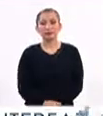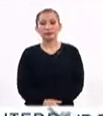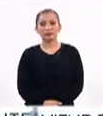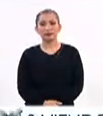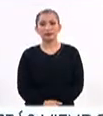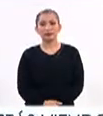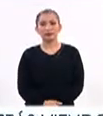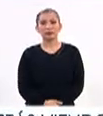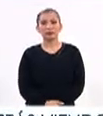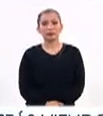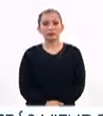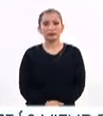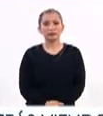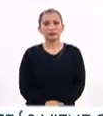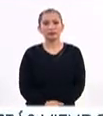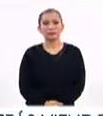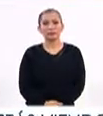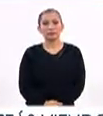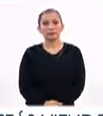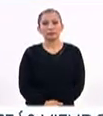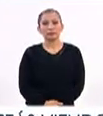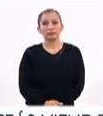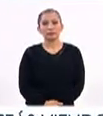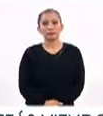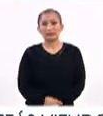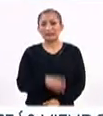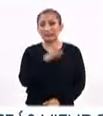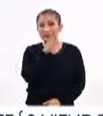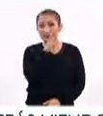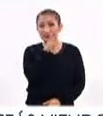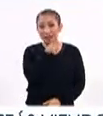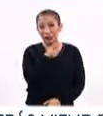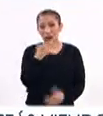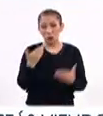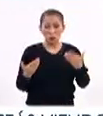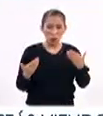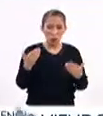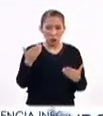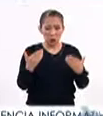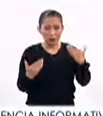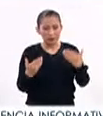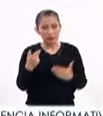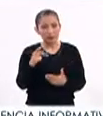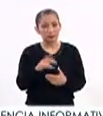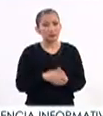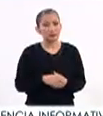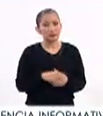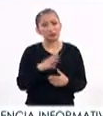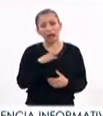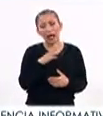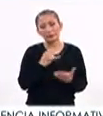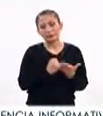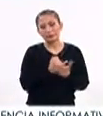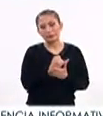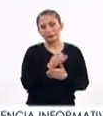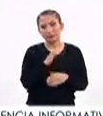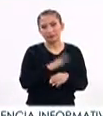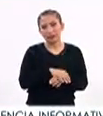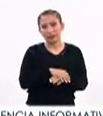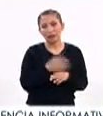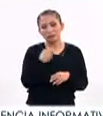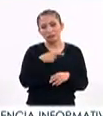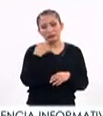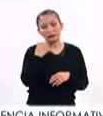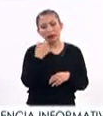esto? Pues lo mejor, claro, es un equilibrio, pero creo que define más